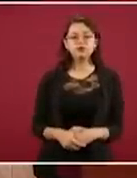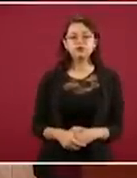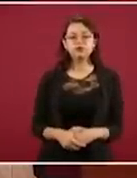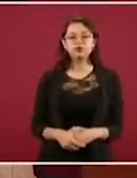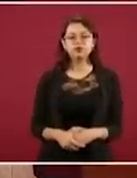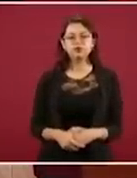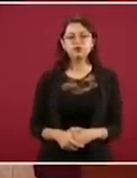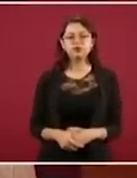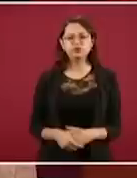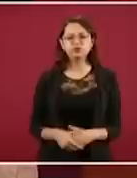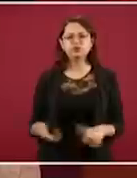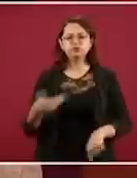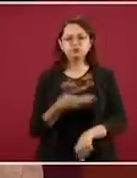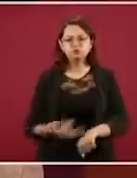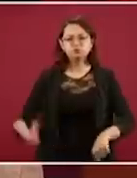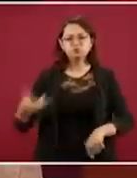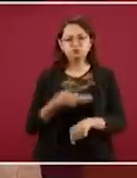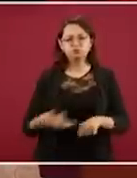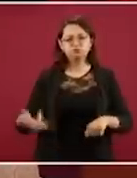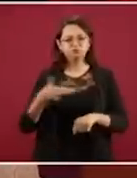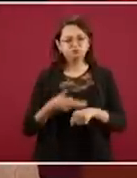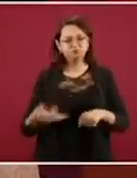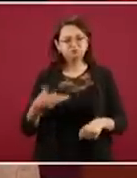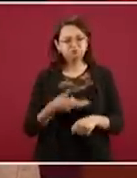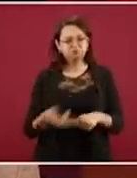pues es un ajuste que se da